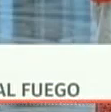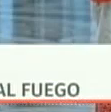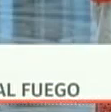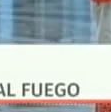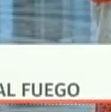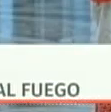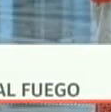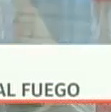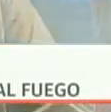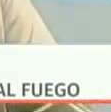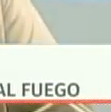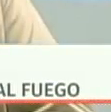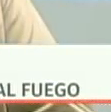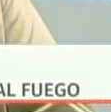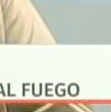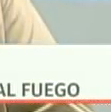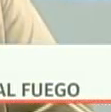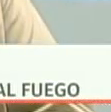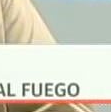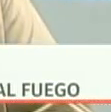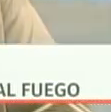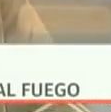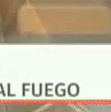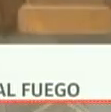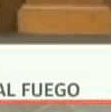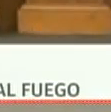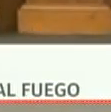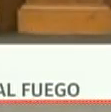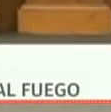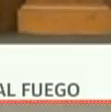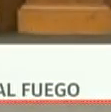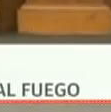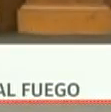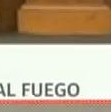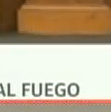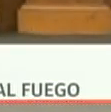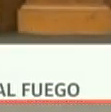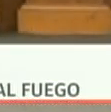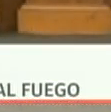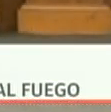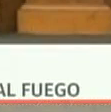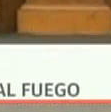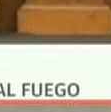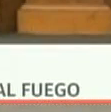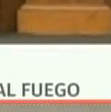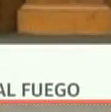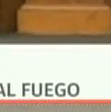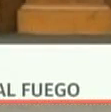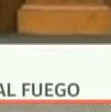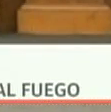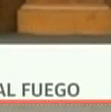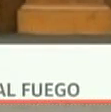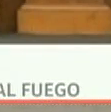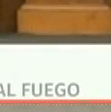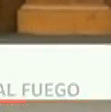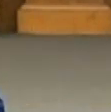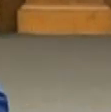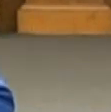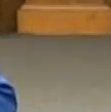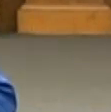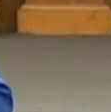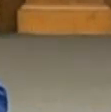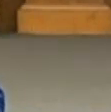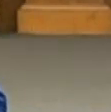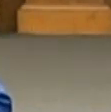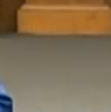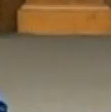pobres. De acuerdo totalmente con el Papa Francisco, cesen las sanciones contra los